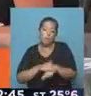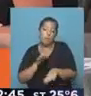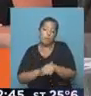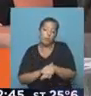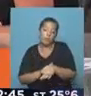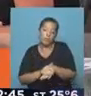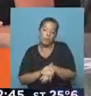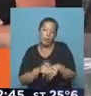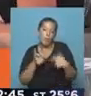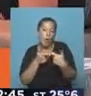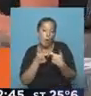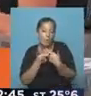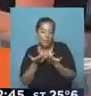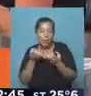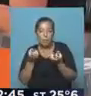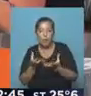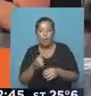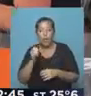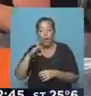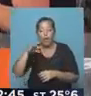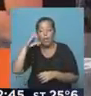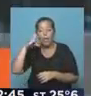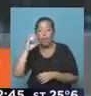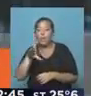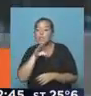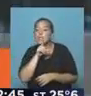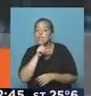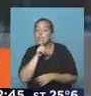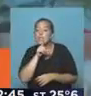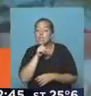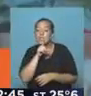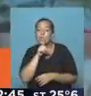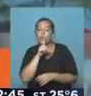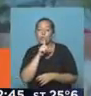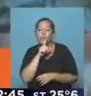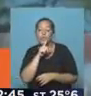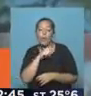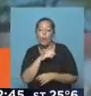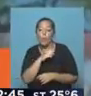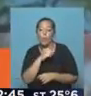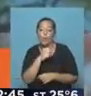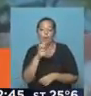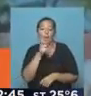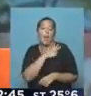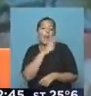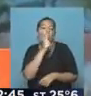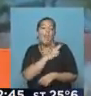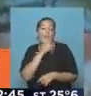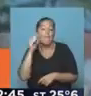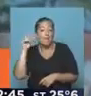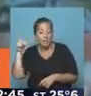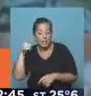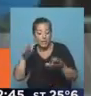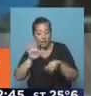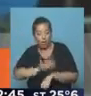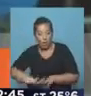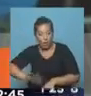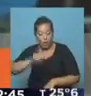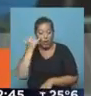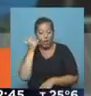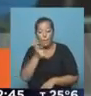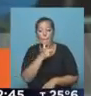complicidad porque ode brech fue como visto el emblema de de del liderazgo brasileño también en la región y me parece que eso